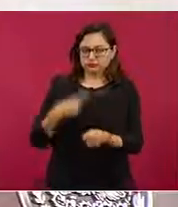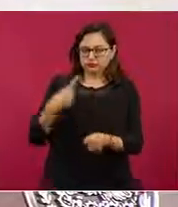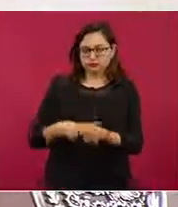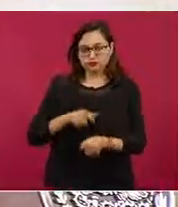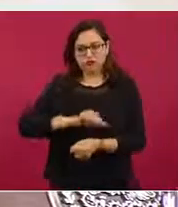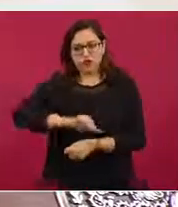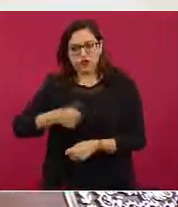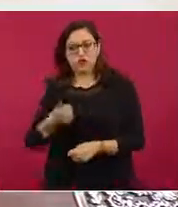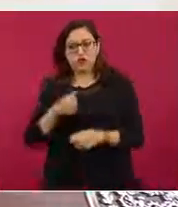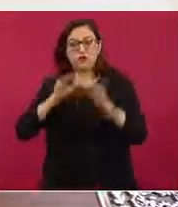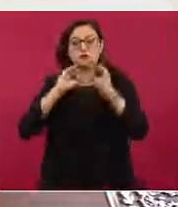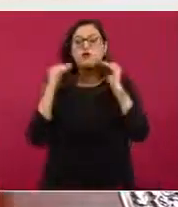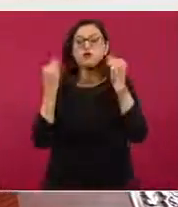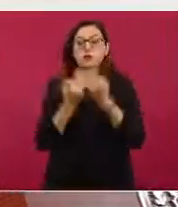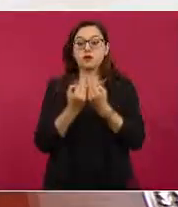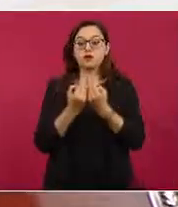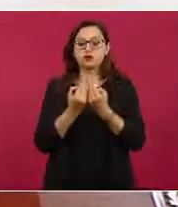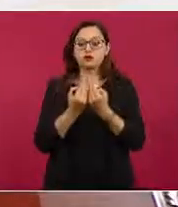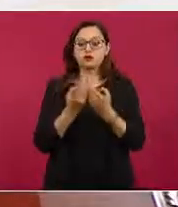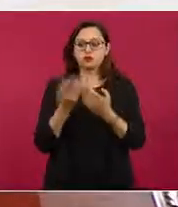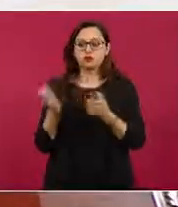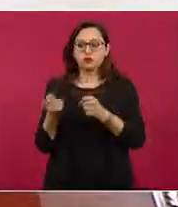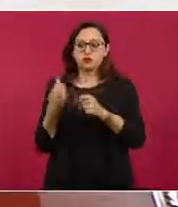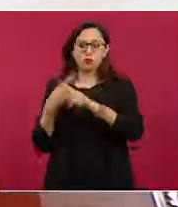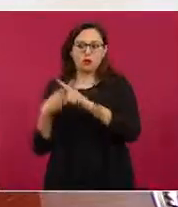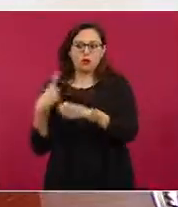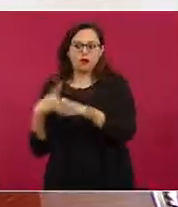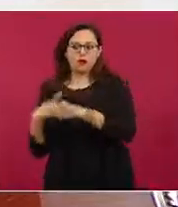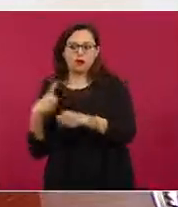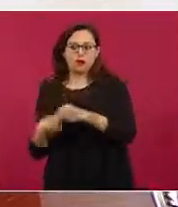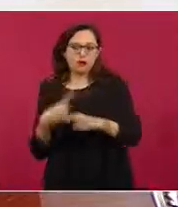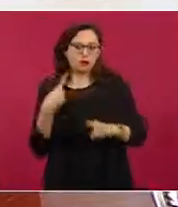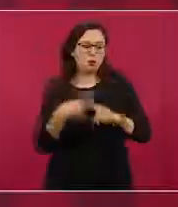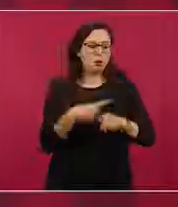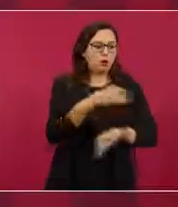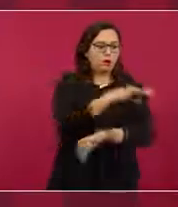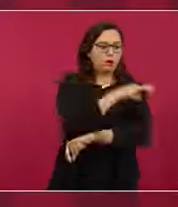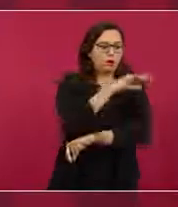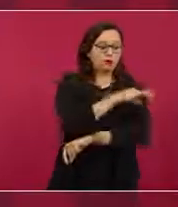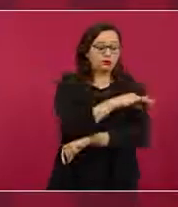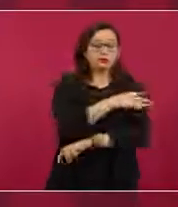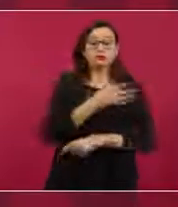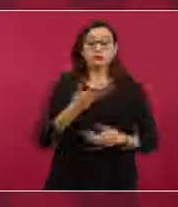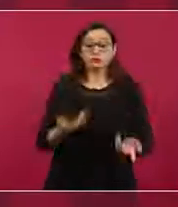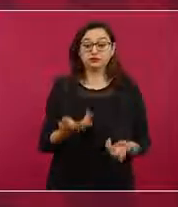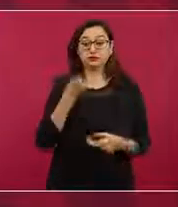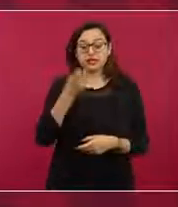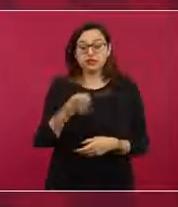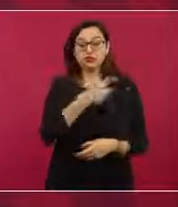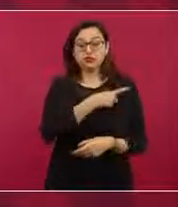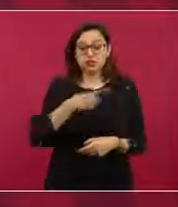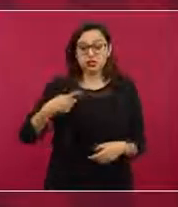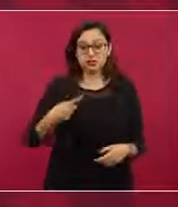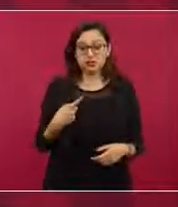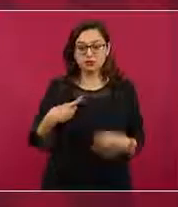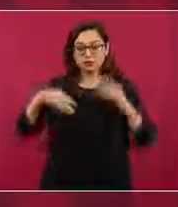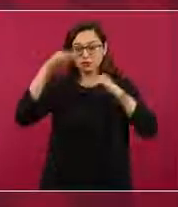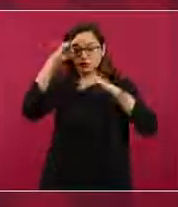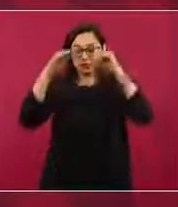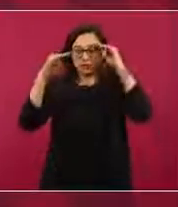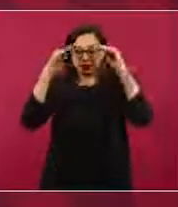si pueden atribuirse a la vacuna que protege, pero que el organismo tiene que ir